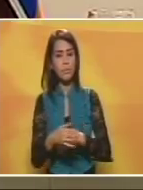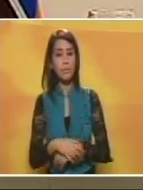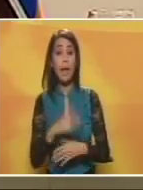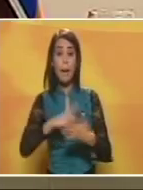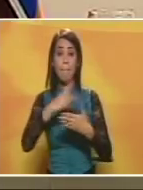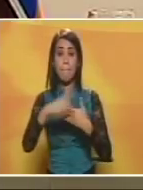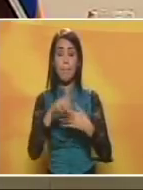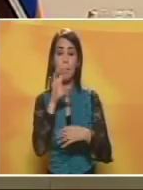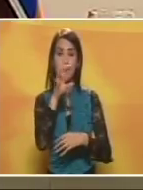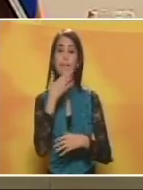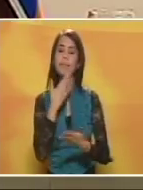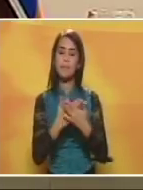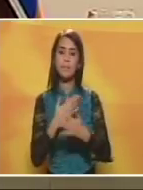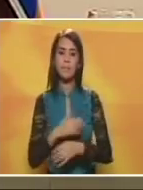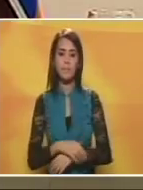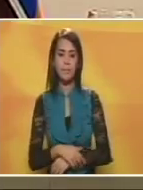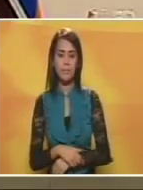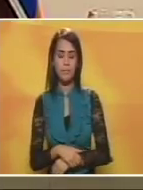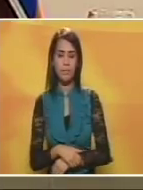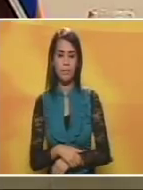Plan República. Gracias.